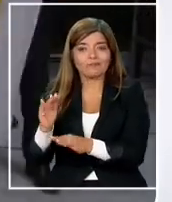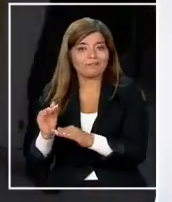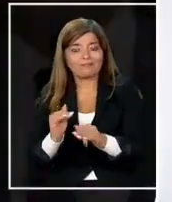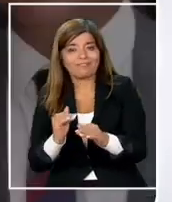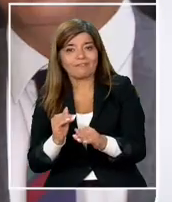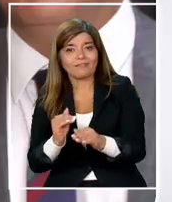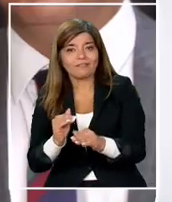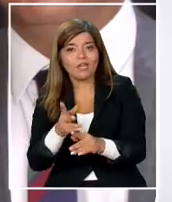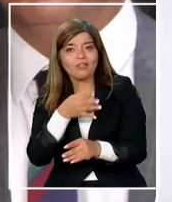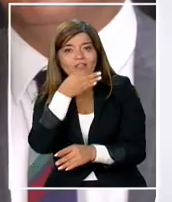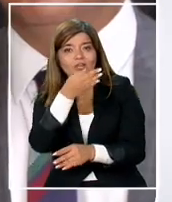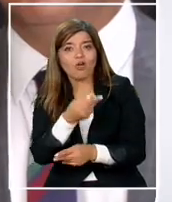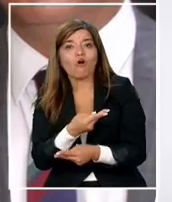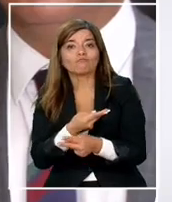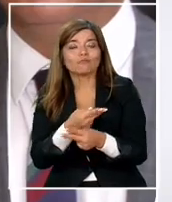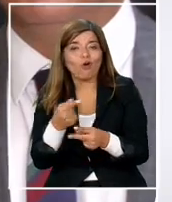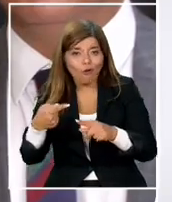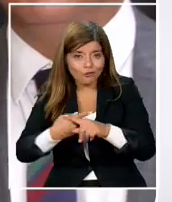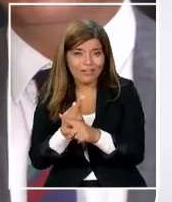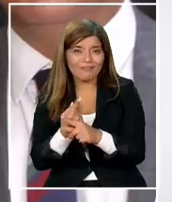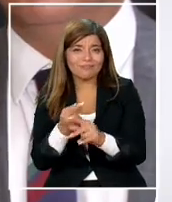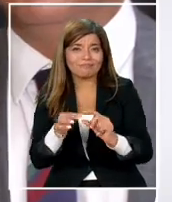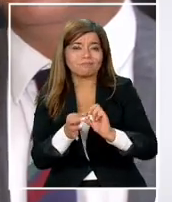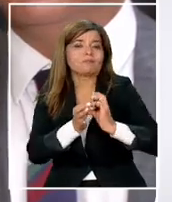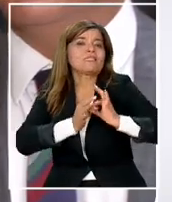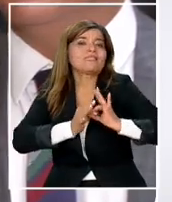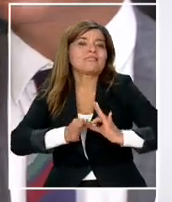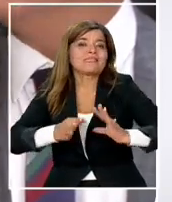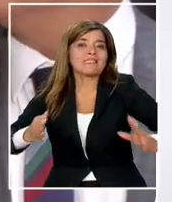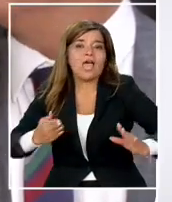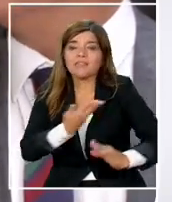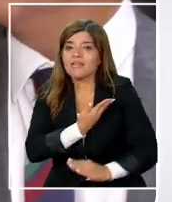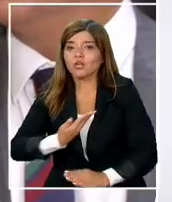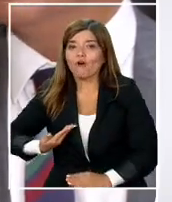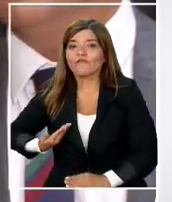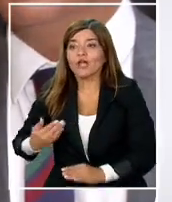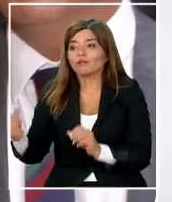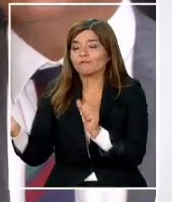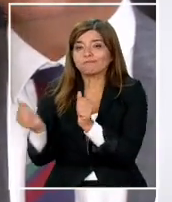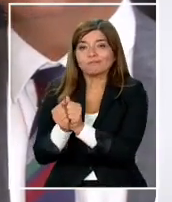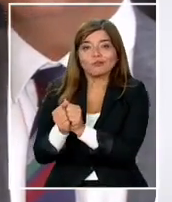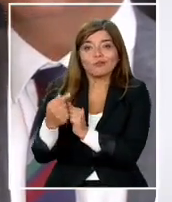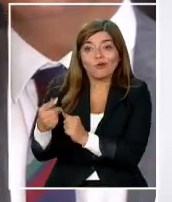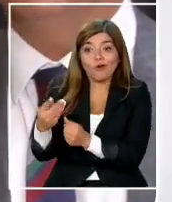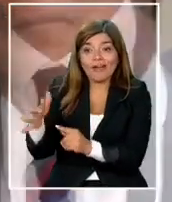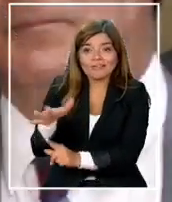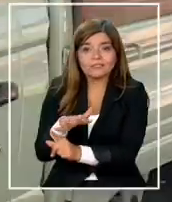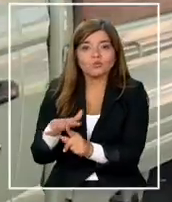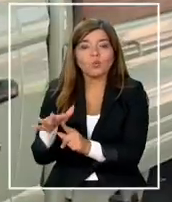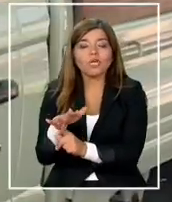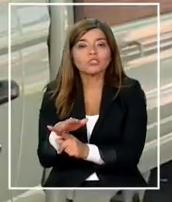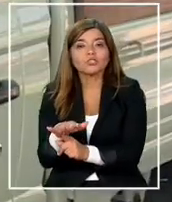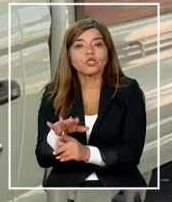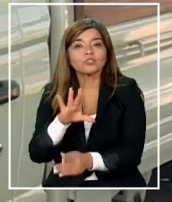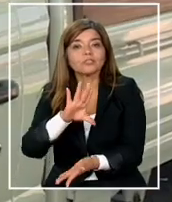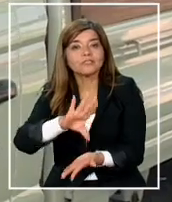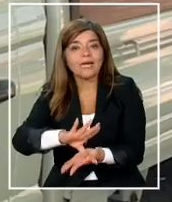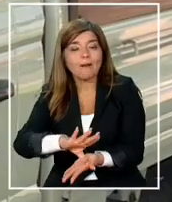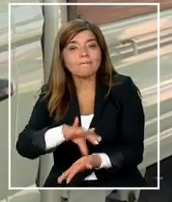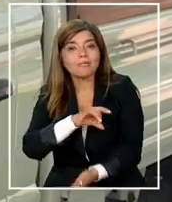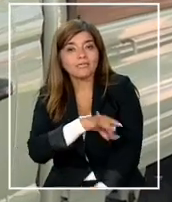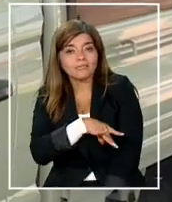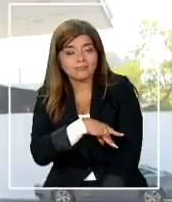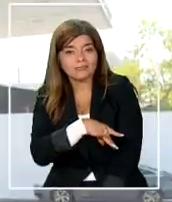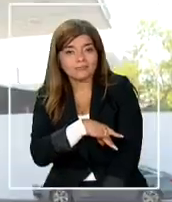una vez más una total desconexión del gobierno con los momentos que está viviendo nuestro país.